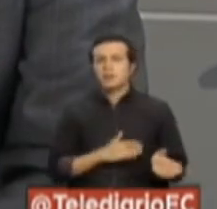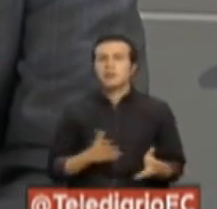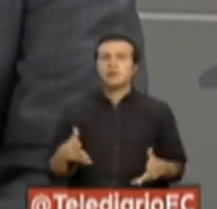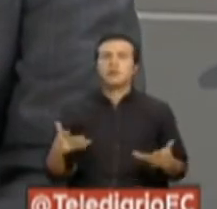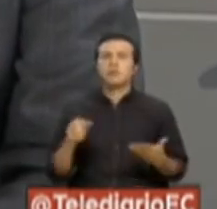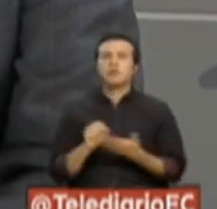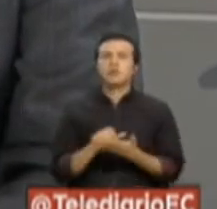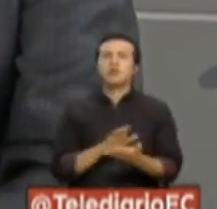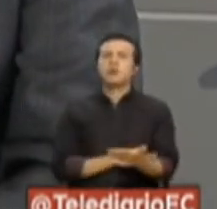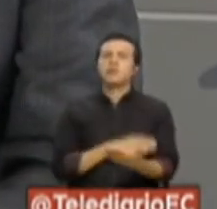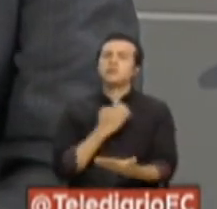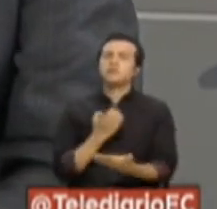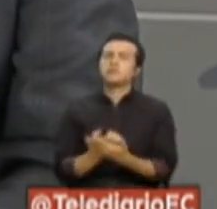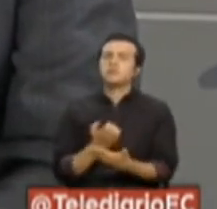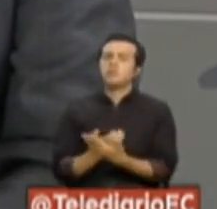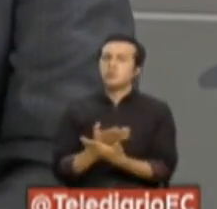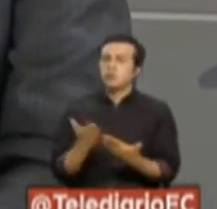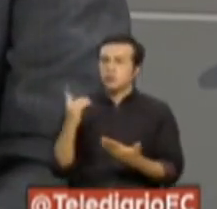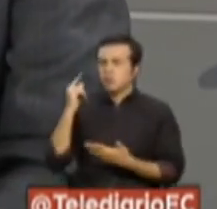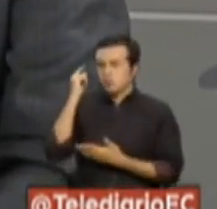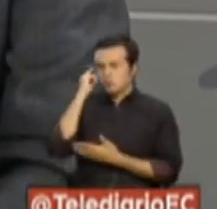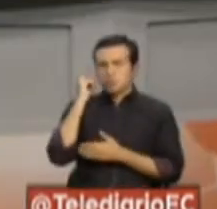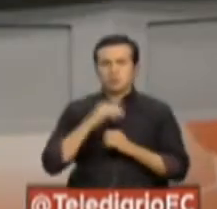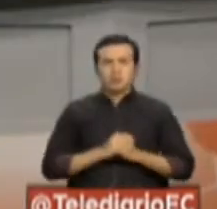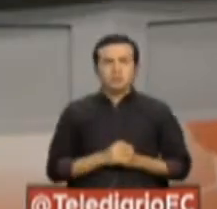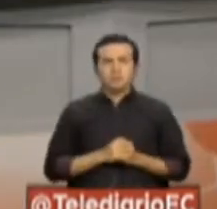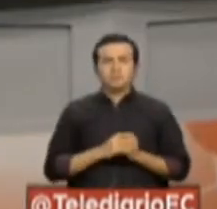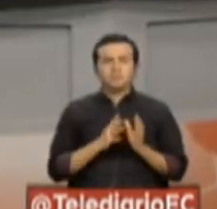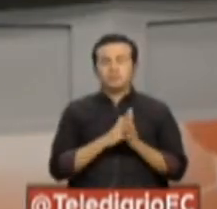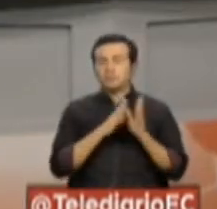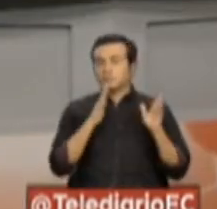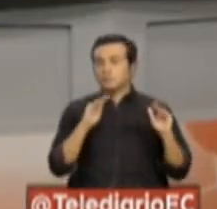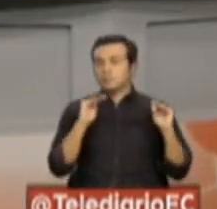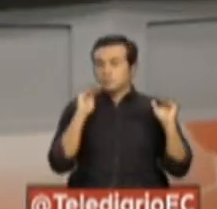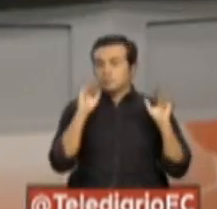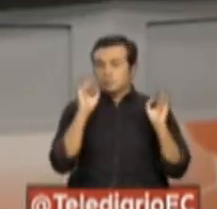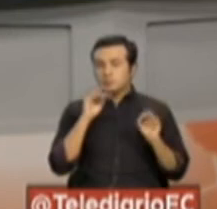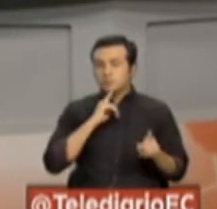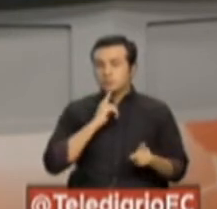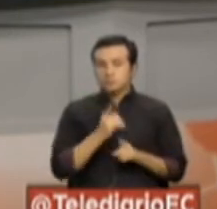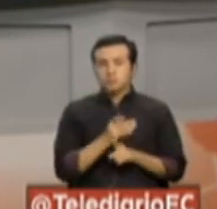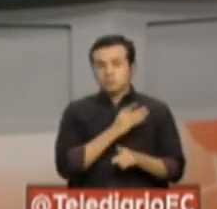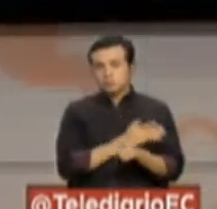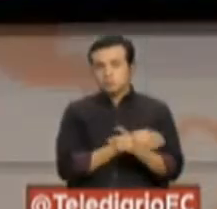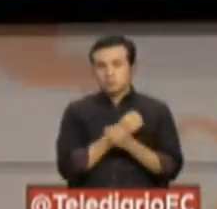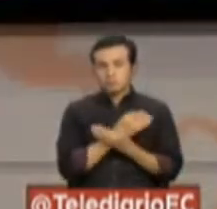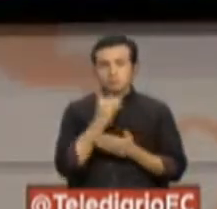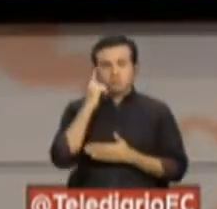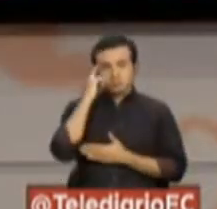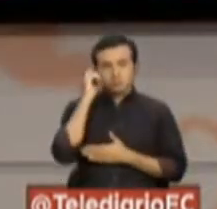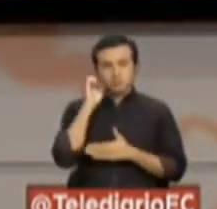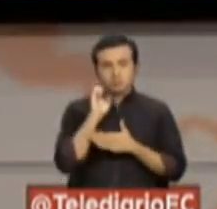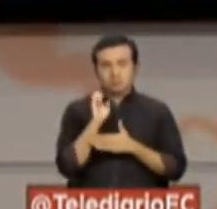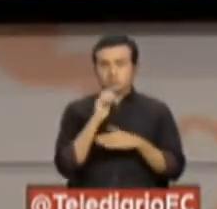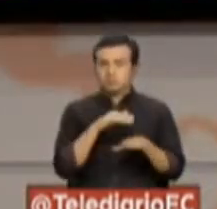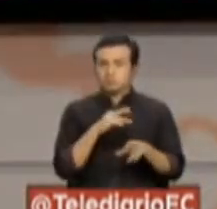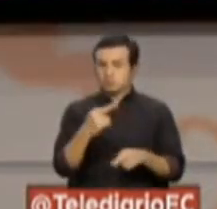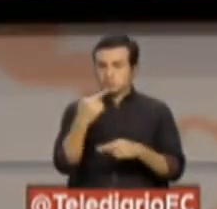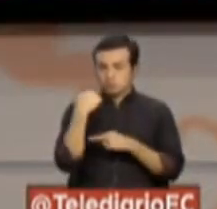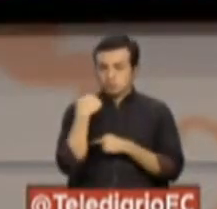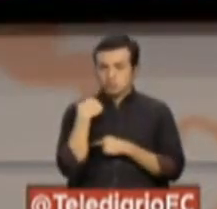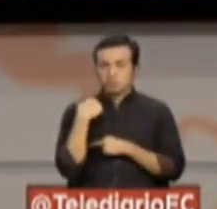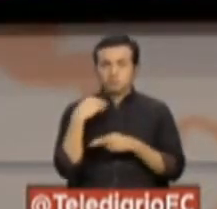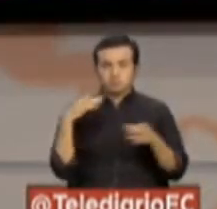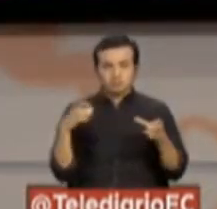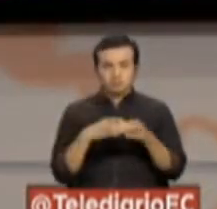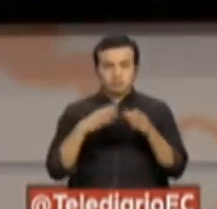por el programa económico del gobierno? Demasiado altas. Como mencionábamos anteriormente, el gobierno nacional se ha responsabilizado por